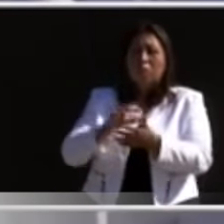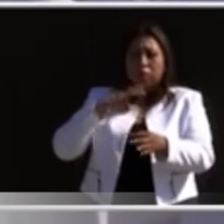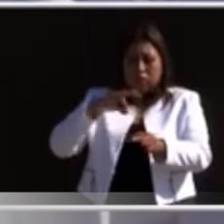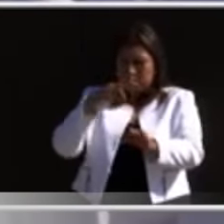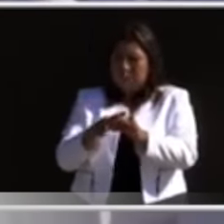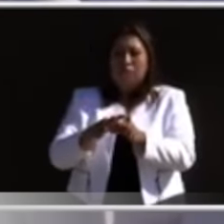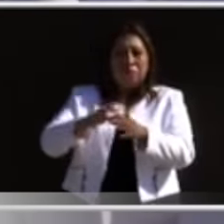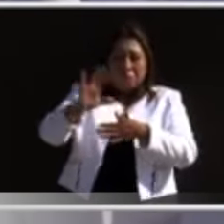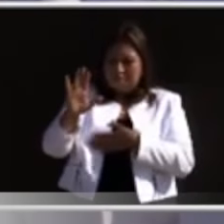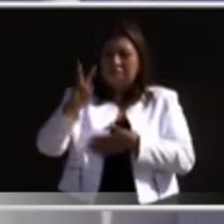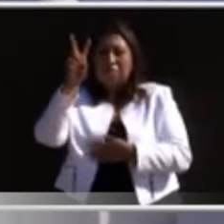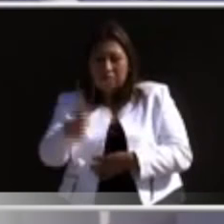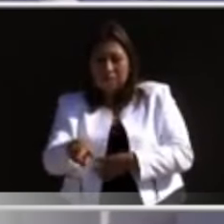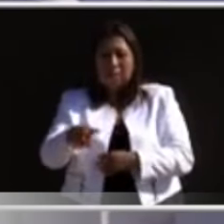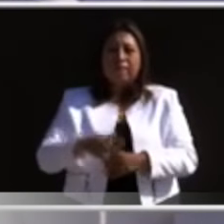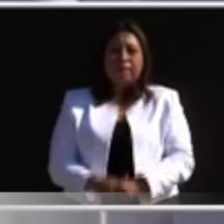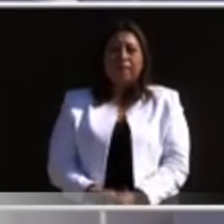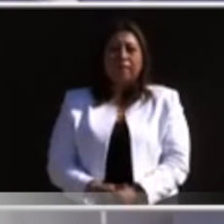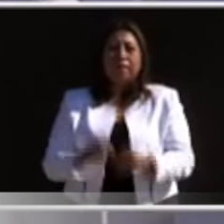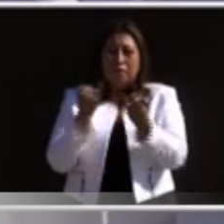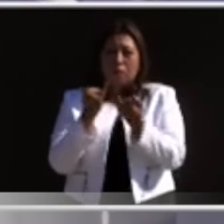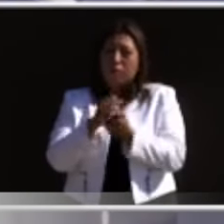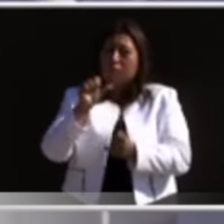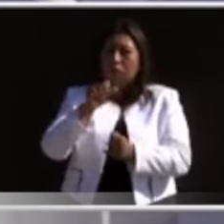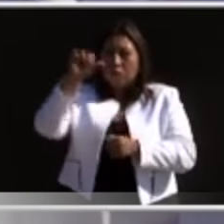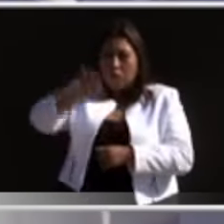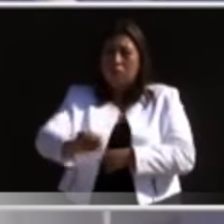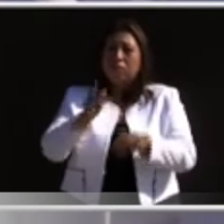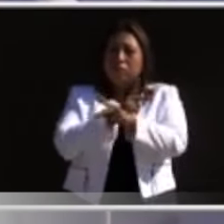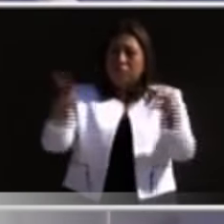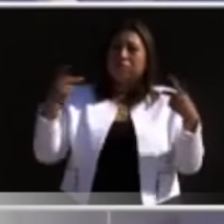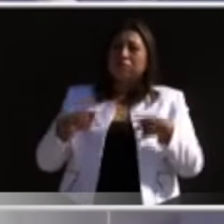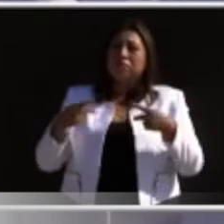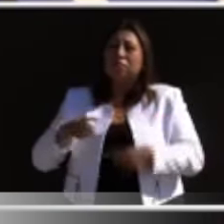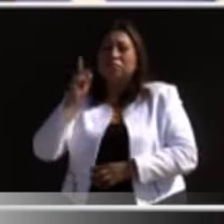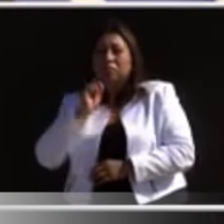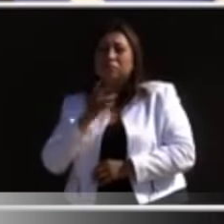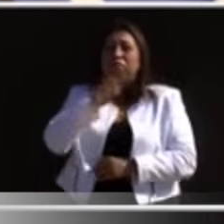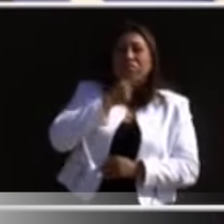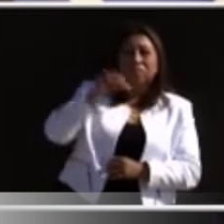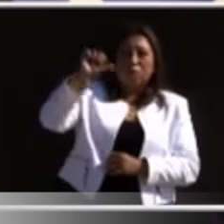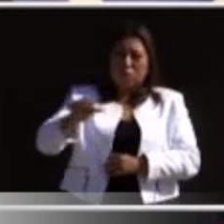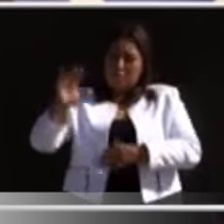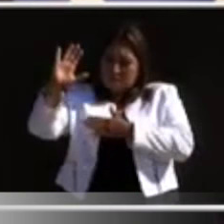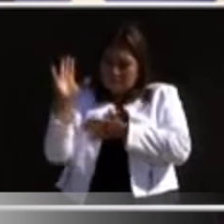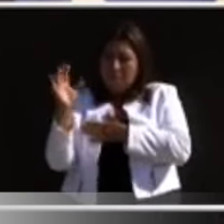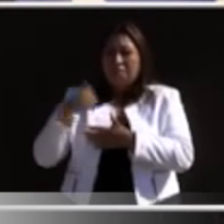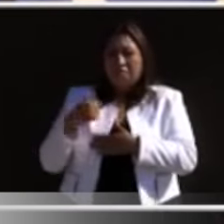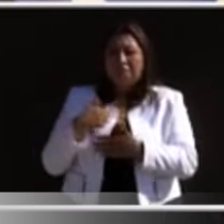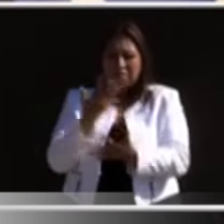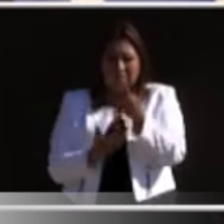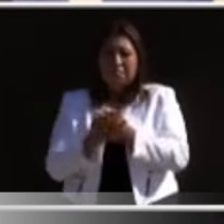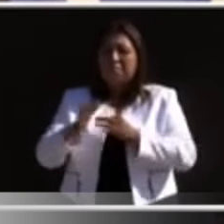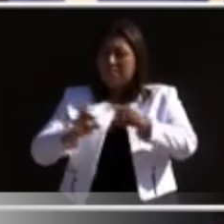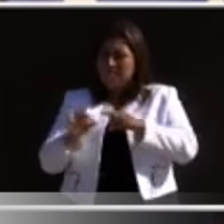Constitución. Quiero agradecer a todas las veracruzanas y veracruzanos que se han comprometido a trabajar en